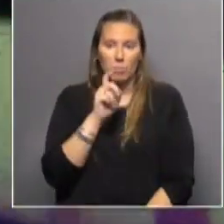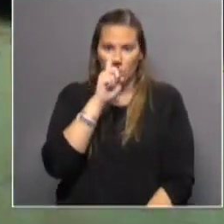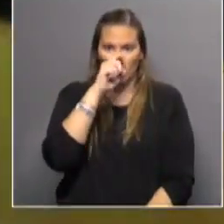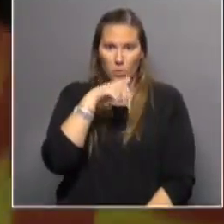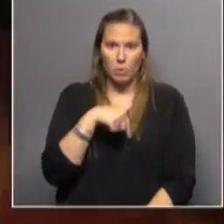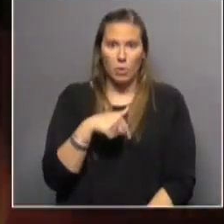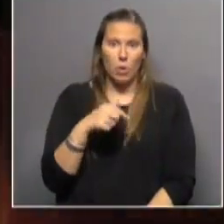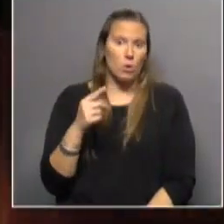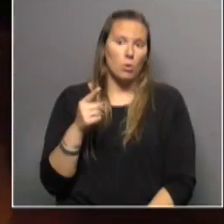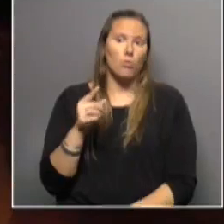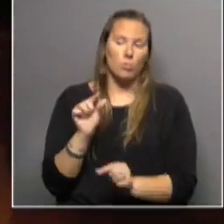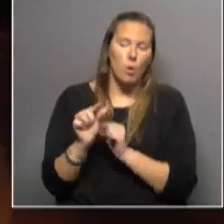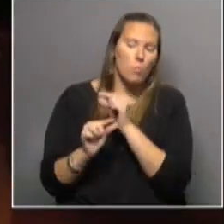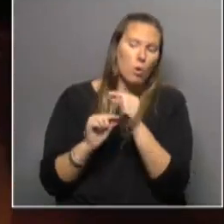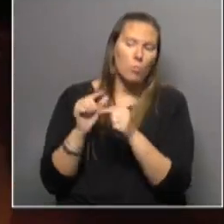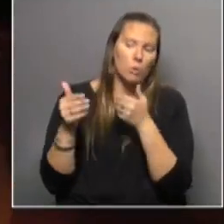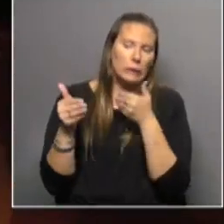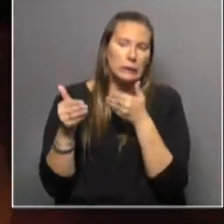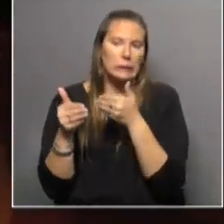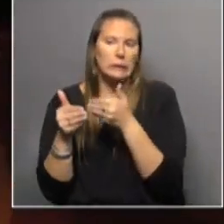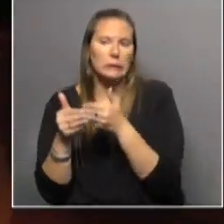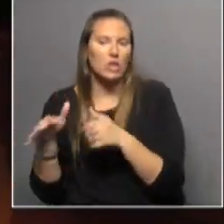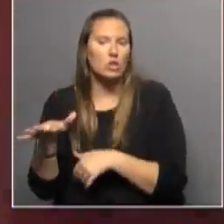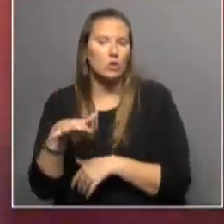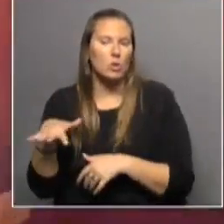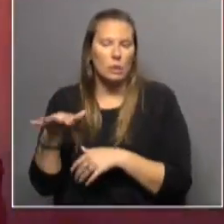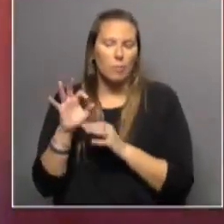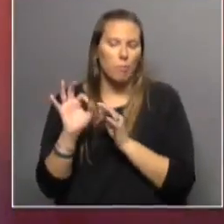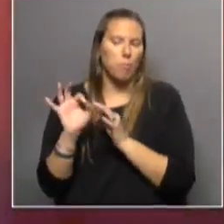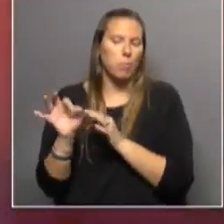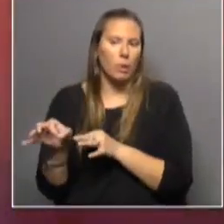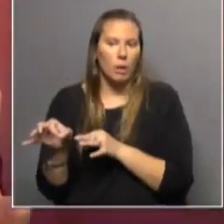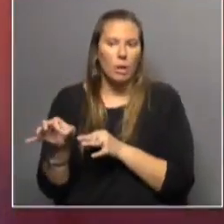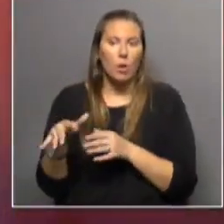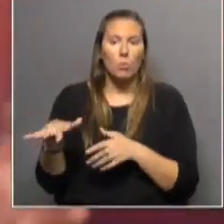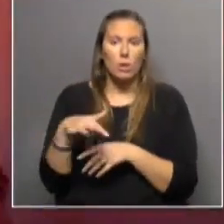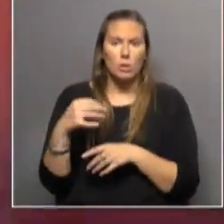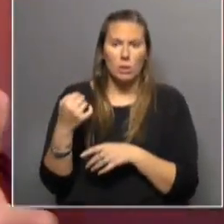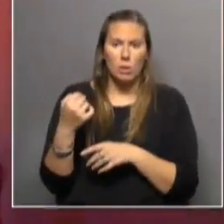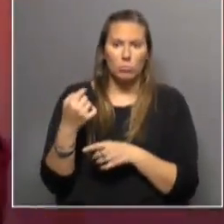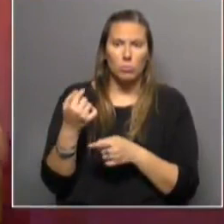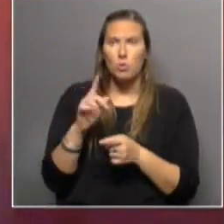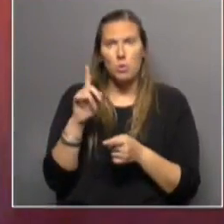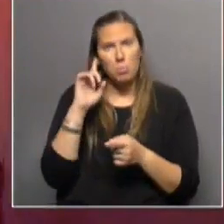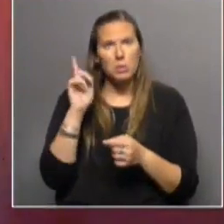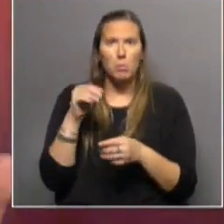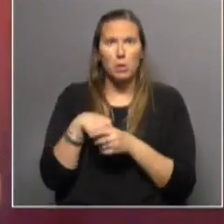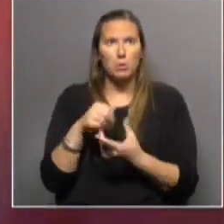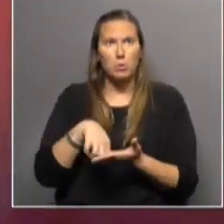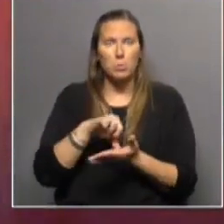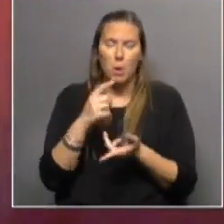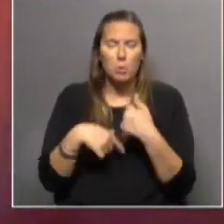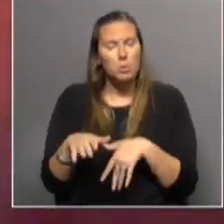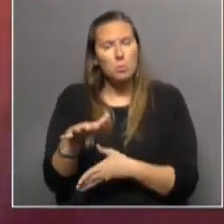nos fuimos yendo para ahí, para esa zona. Para esa zona, una zona que habitualmente no solemos relacionar con la ciudad y es un pequeño